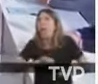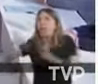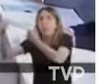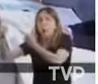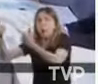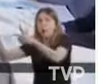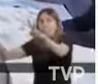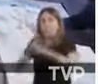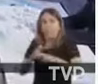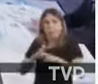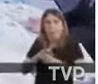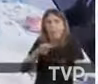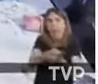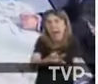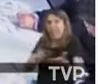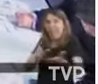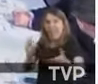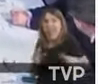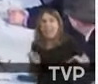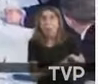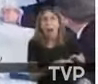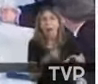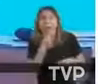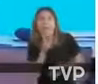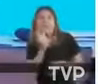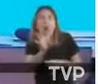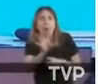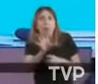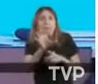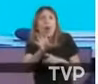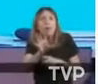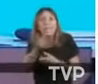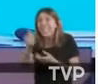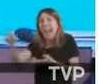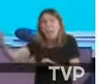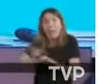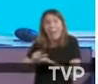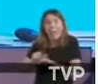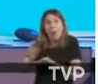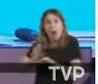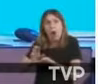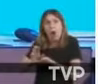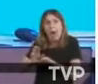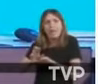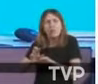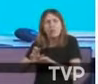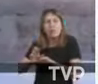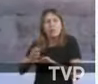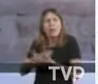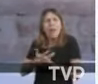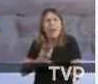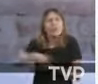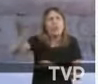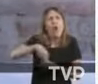todos compartimos. Y que cuando una provincia se sobreendeuda en dólares, está afectando a todas las demás provincias del país. Y este es un problema